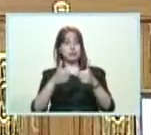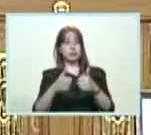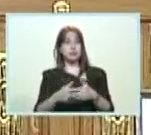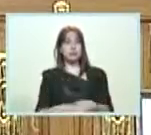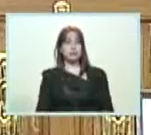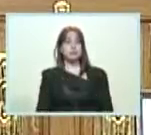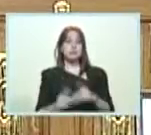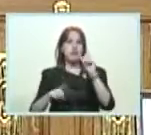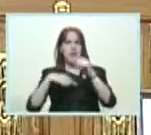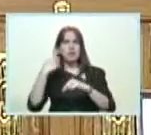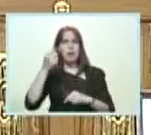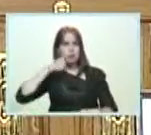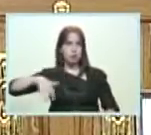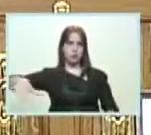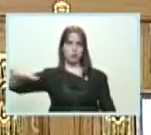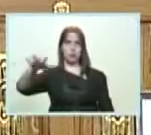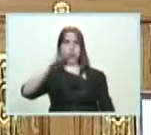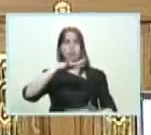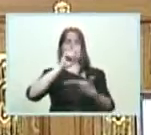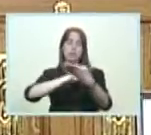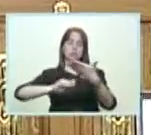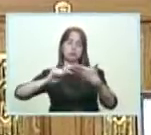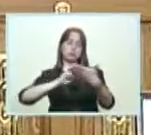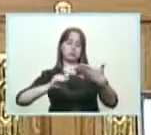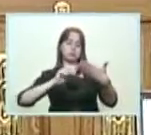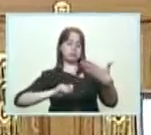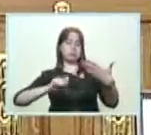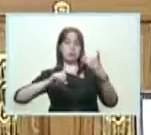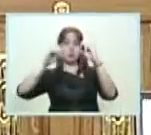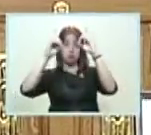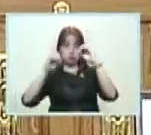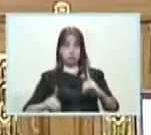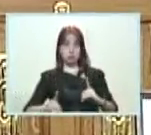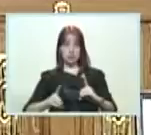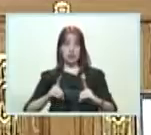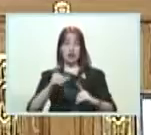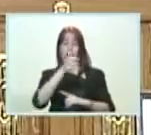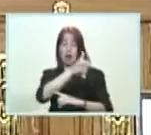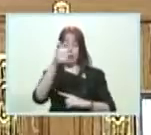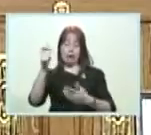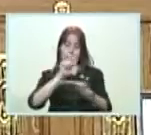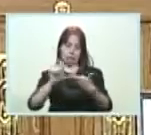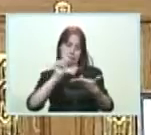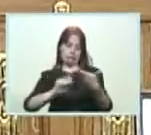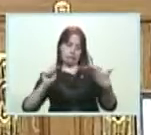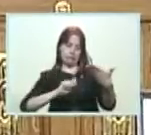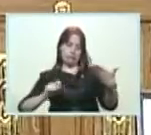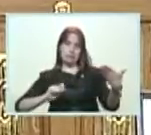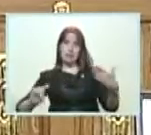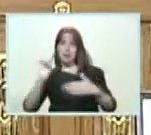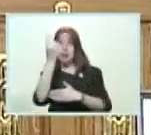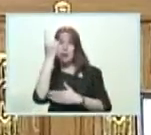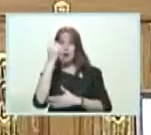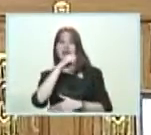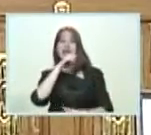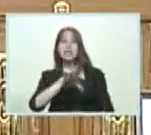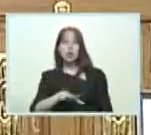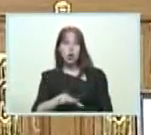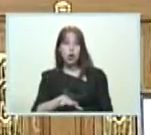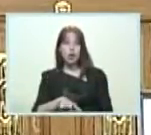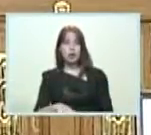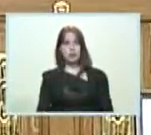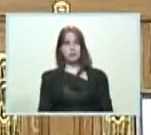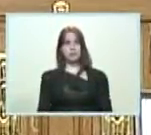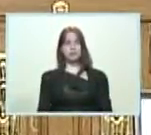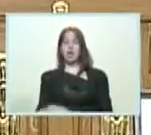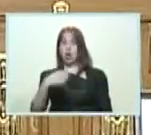Y luego el pueblo, con su puño y letra, escribió cada página por primera vez en la historia. Yo, como